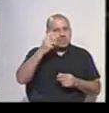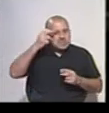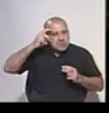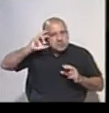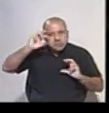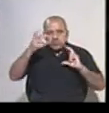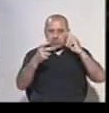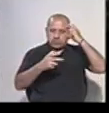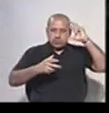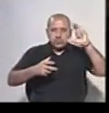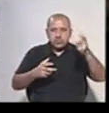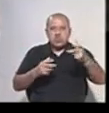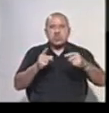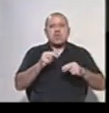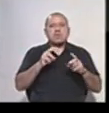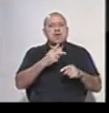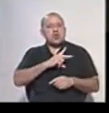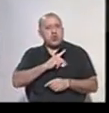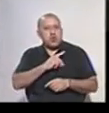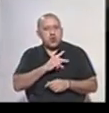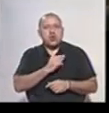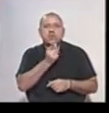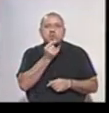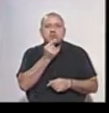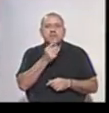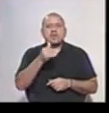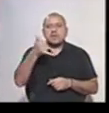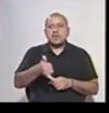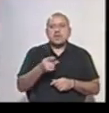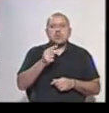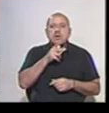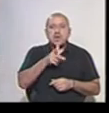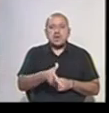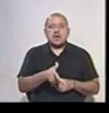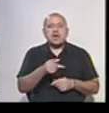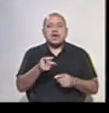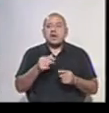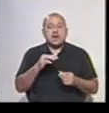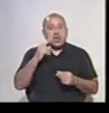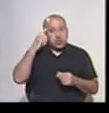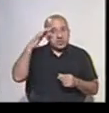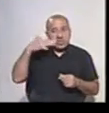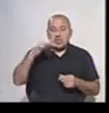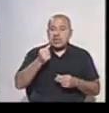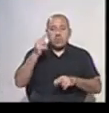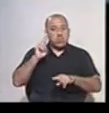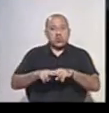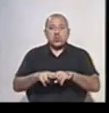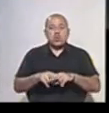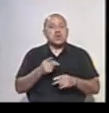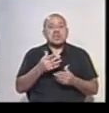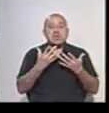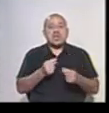¿no? Tanto de alguno de los policías que aparecen como el de ella. Ella tiene a una hija adolescente asesinada y decide vengarse